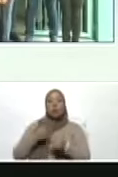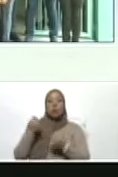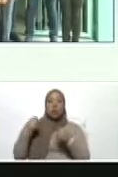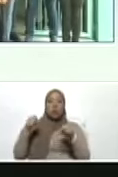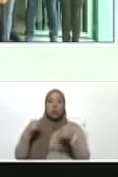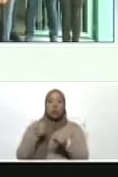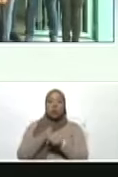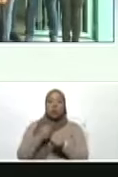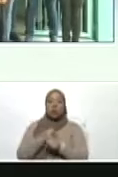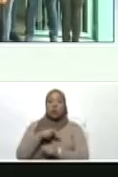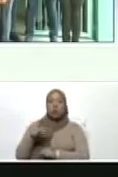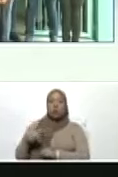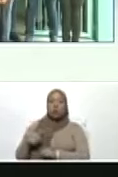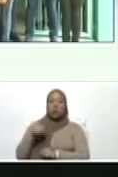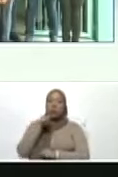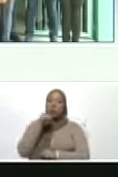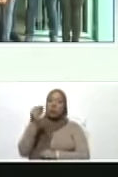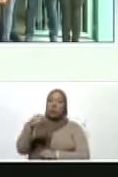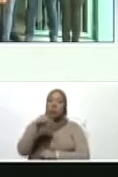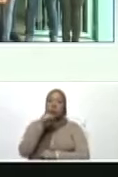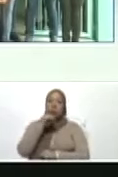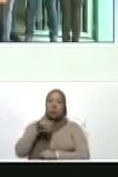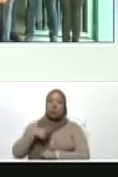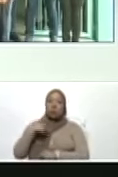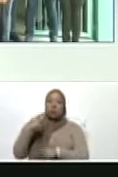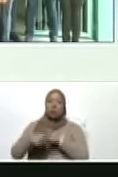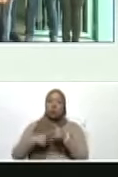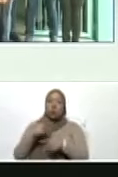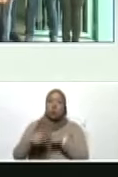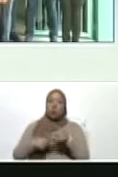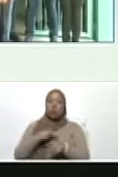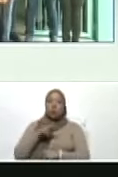sembrar, a cuidar, a producir.